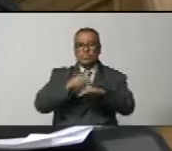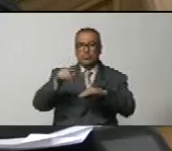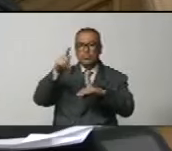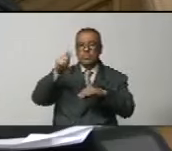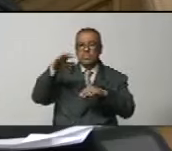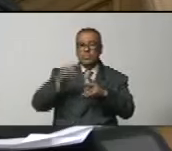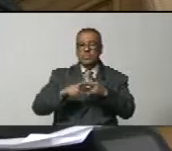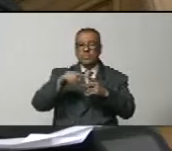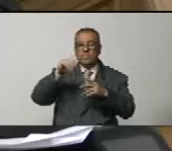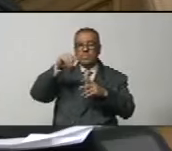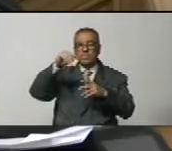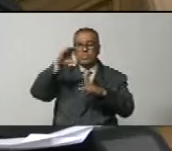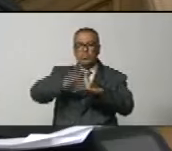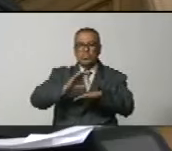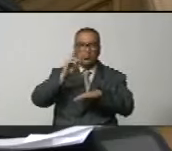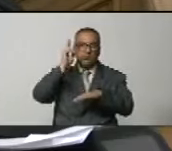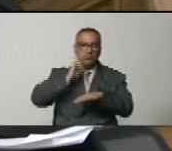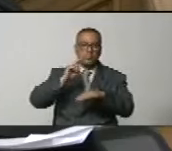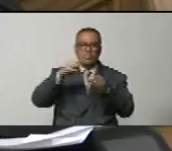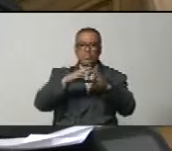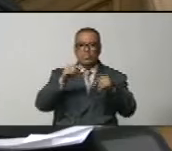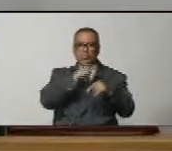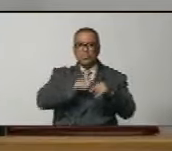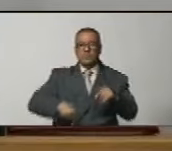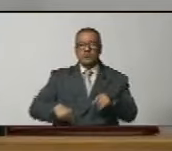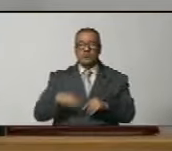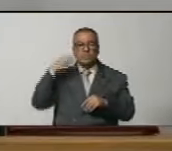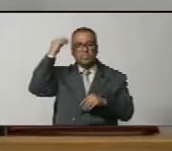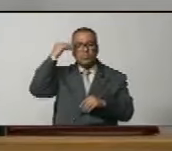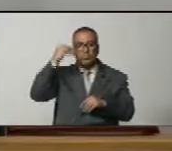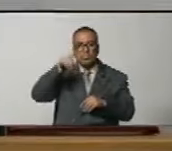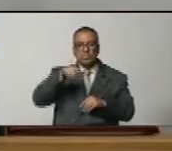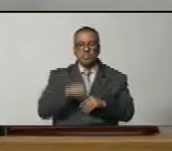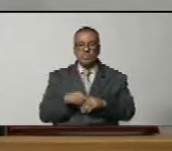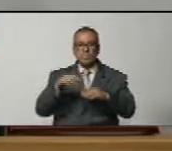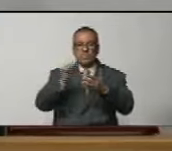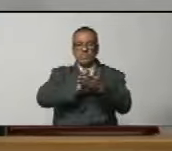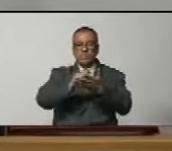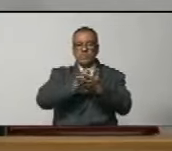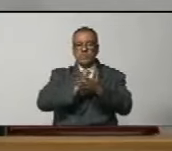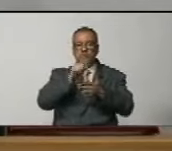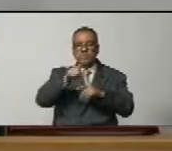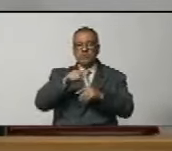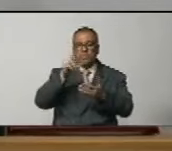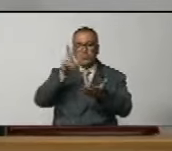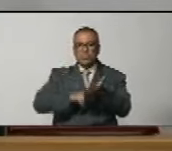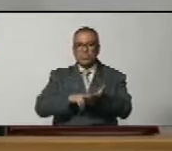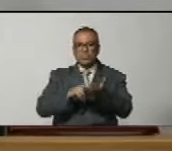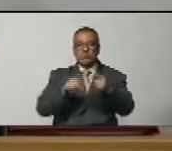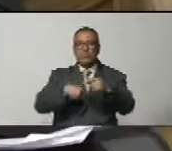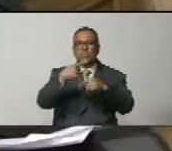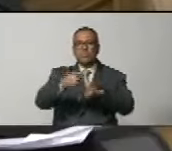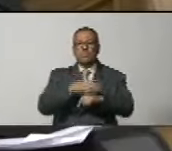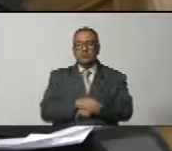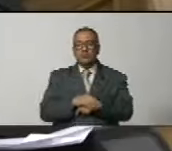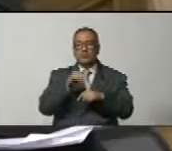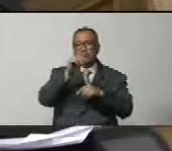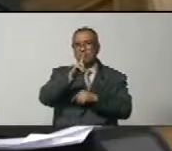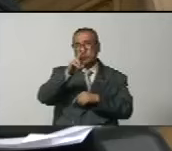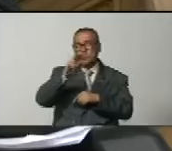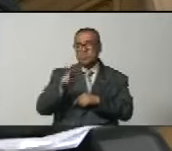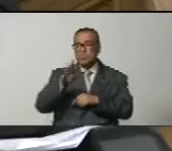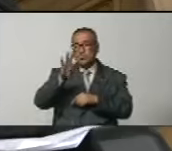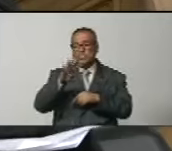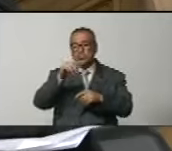tamacuro y bolívar es todo ciudadano presidente en consideración el artículo que ha aprobado siguiente vigésimo